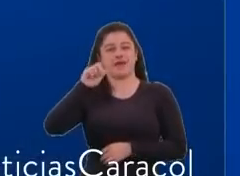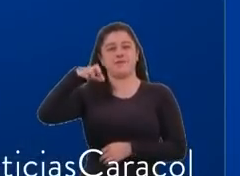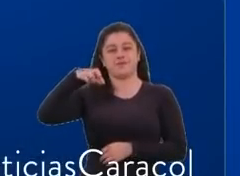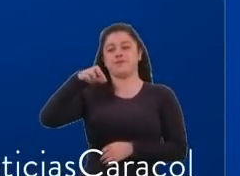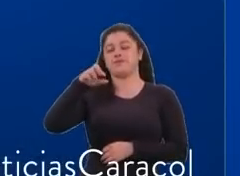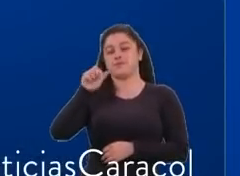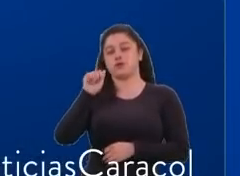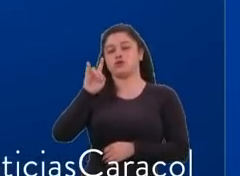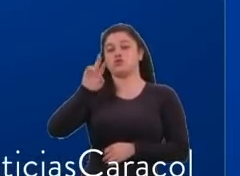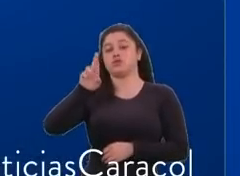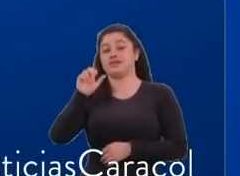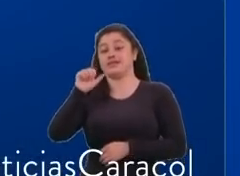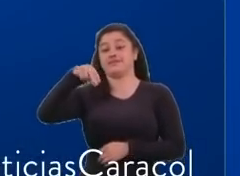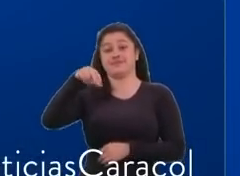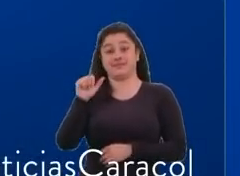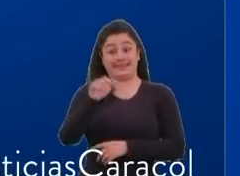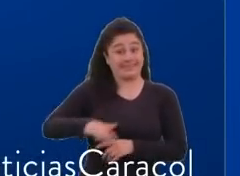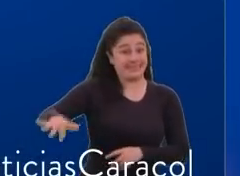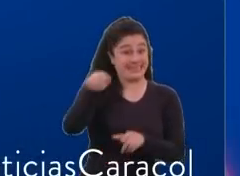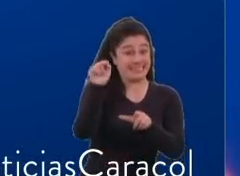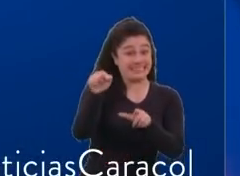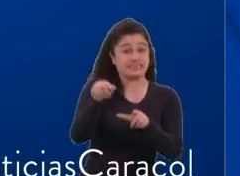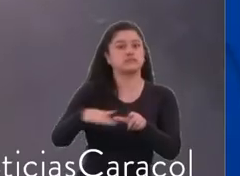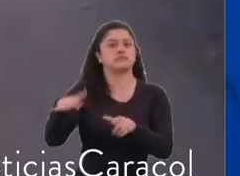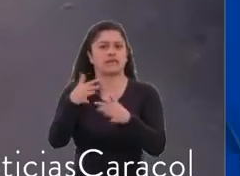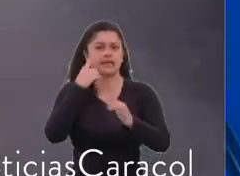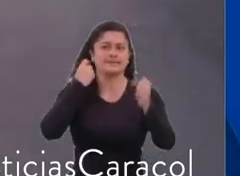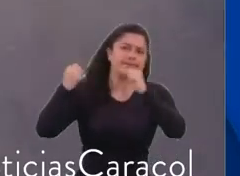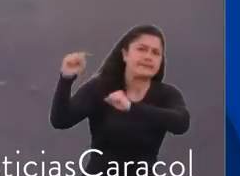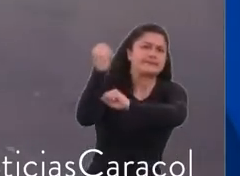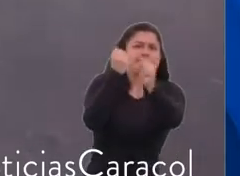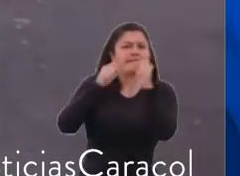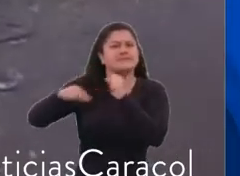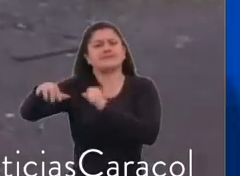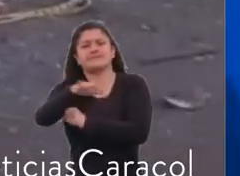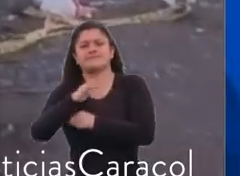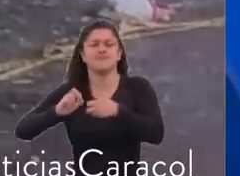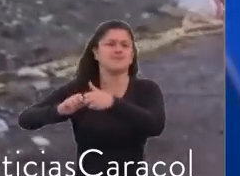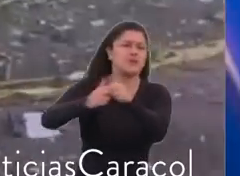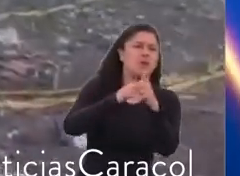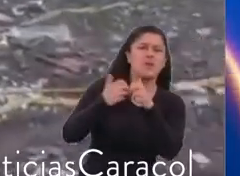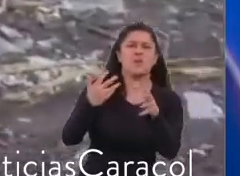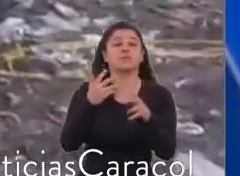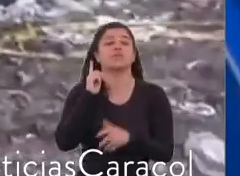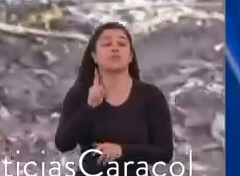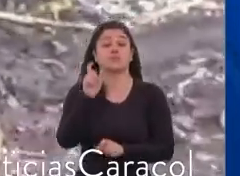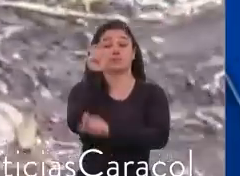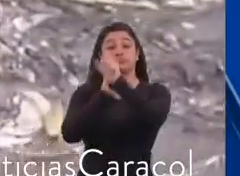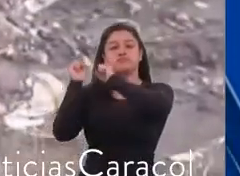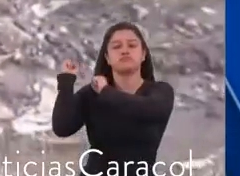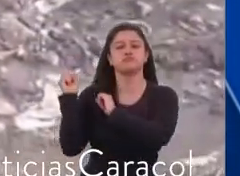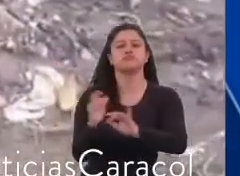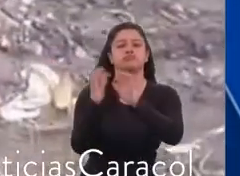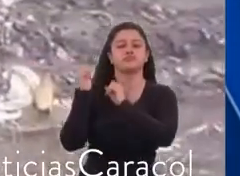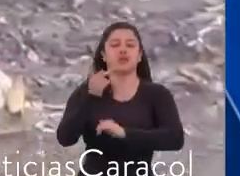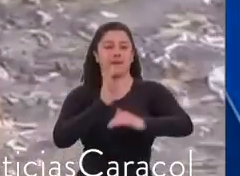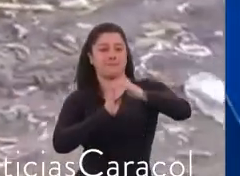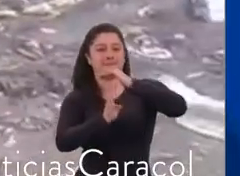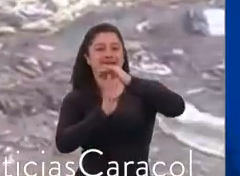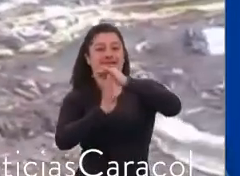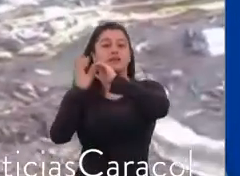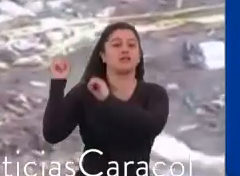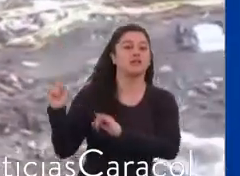el paso de los inmigrantes hacia Panamá y ellos, esa situación es la que hoy,